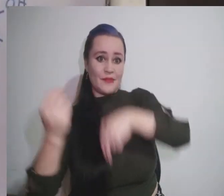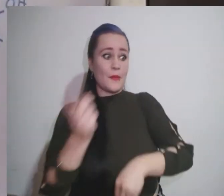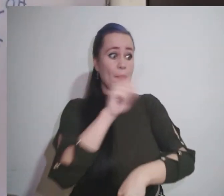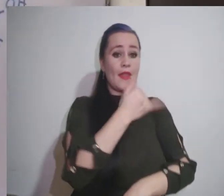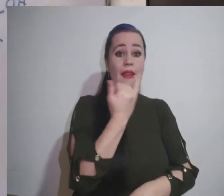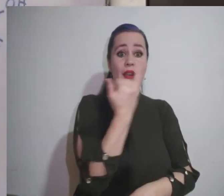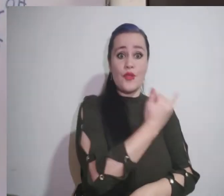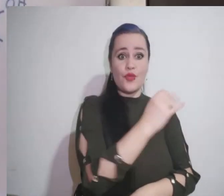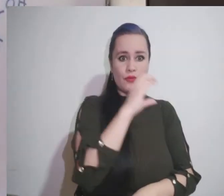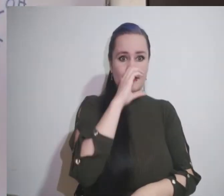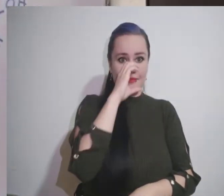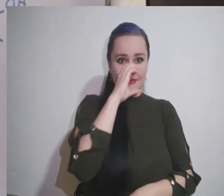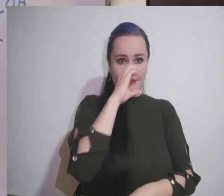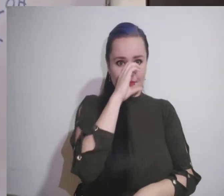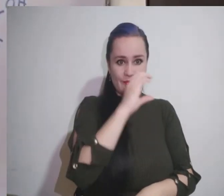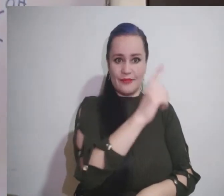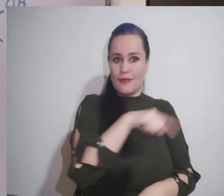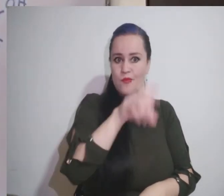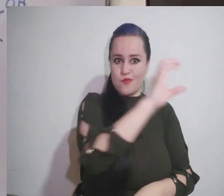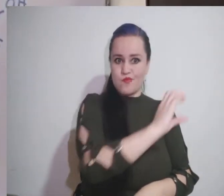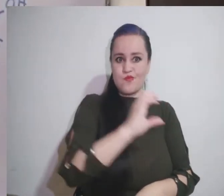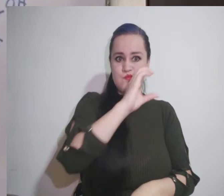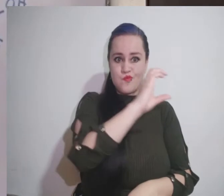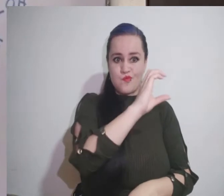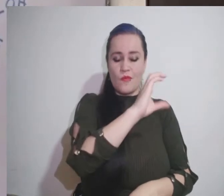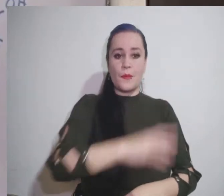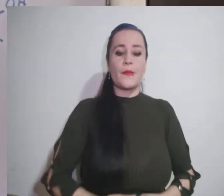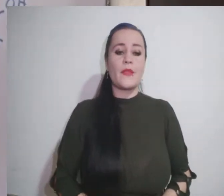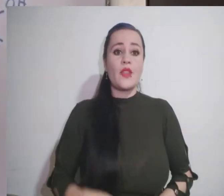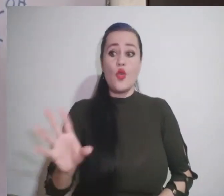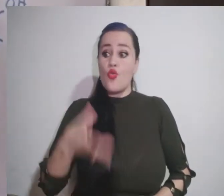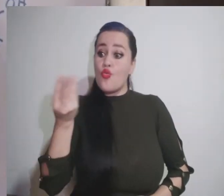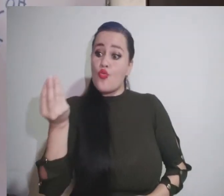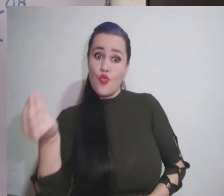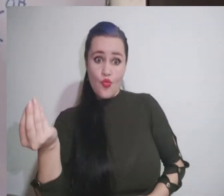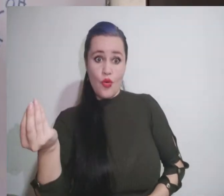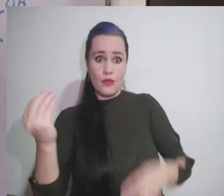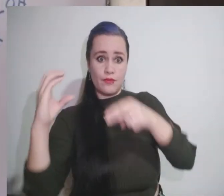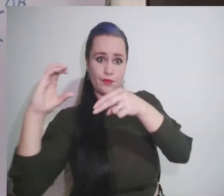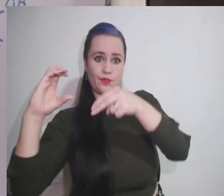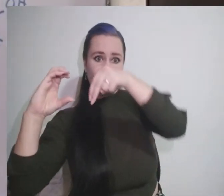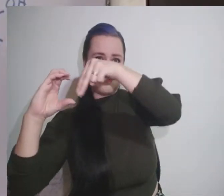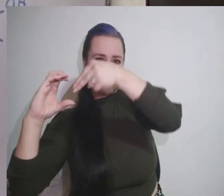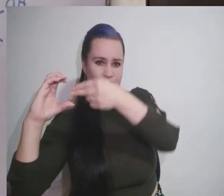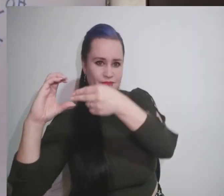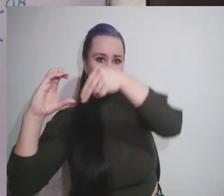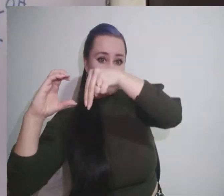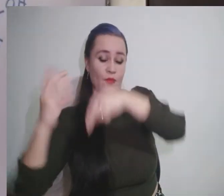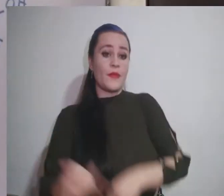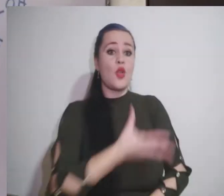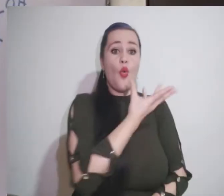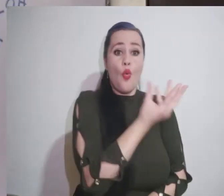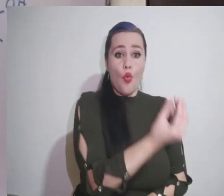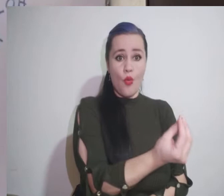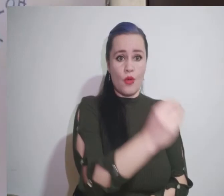azul. La definición de enlace peptídico es aquel enlace que se da entre el grupo amino de un aminoácido y el